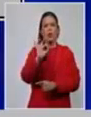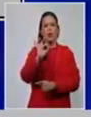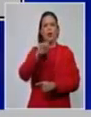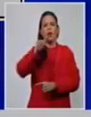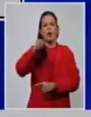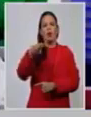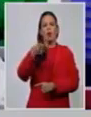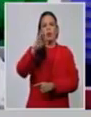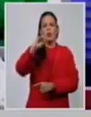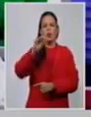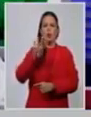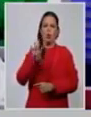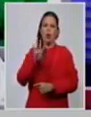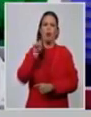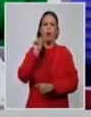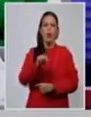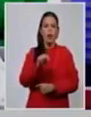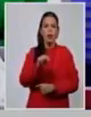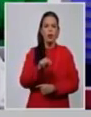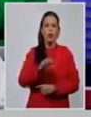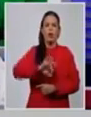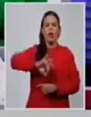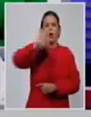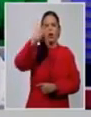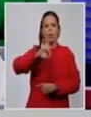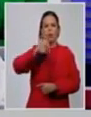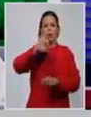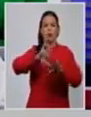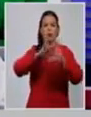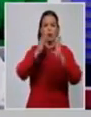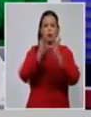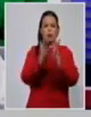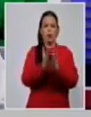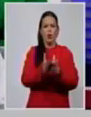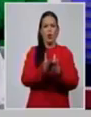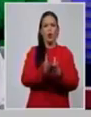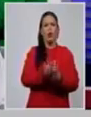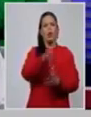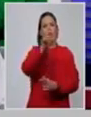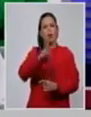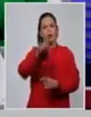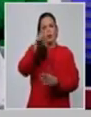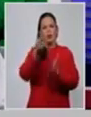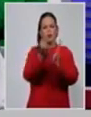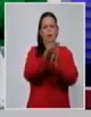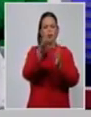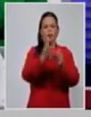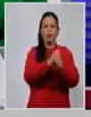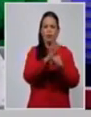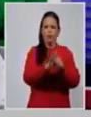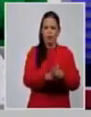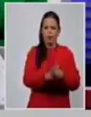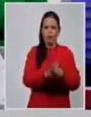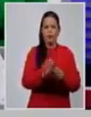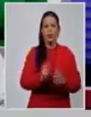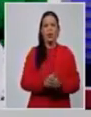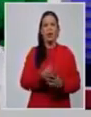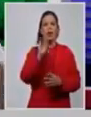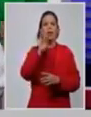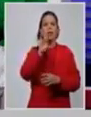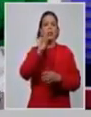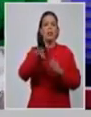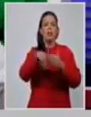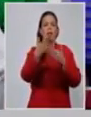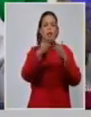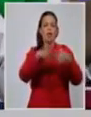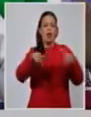50,04. Esta es la tasa de incidencia de casos confirmados por 100.000 habitantes en los últimos 15 días. No